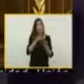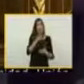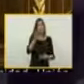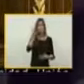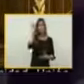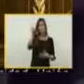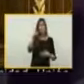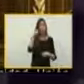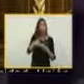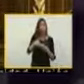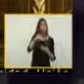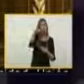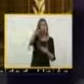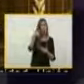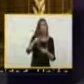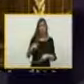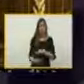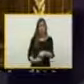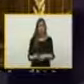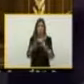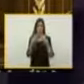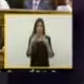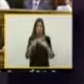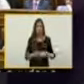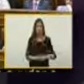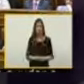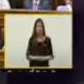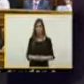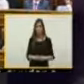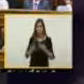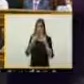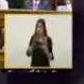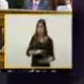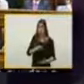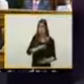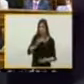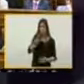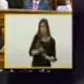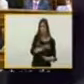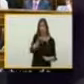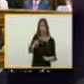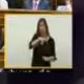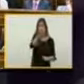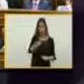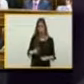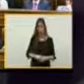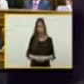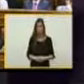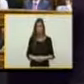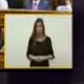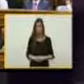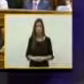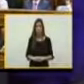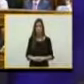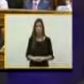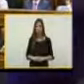la abstención. Luego, la presión de la opinión pública. ¿Cómo va a reaccionar la gente a